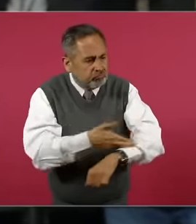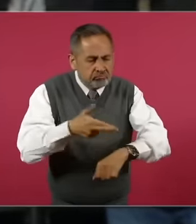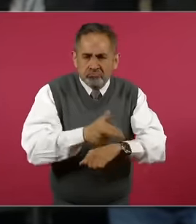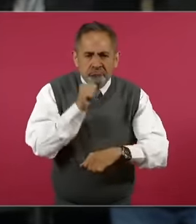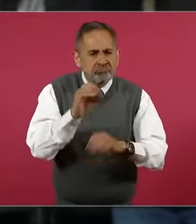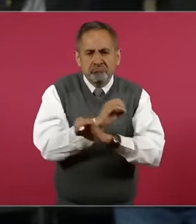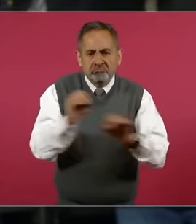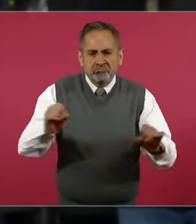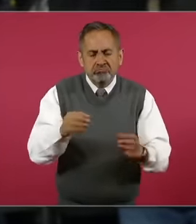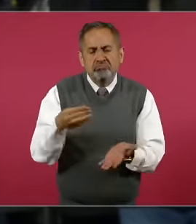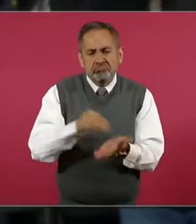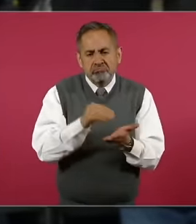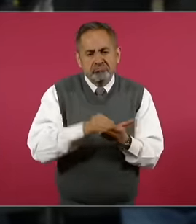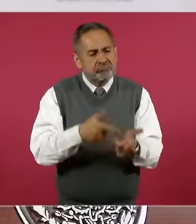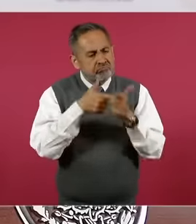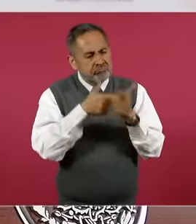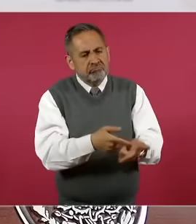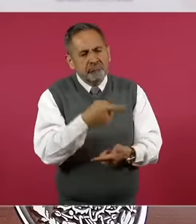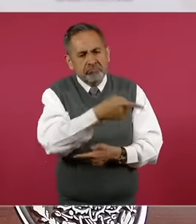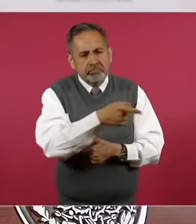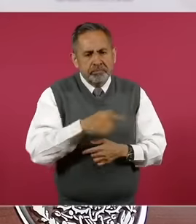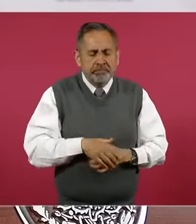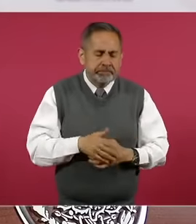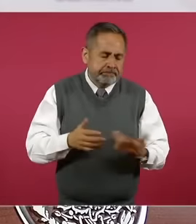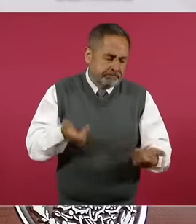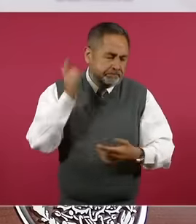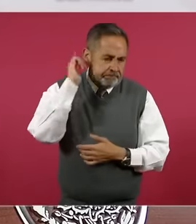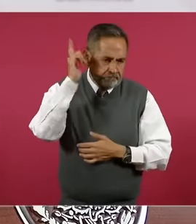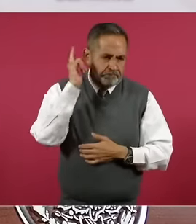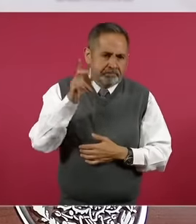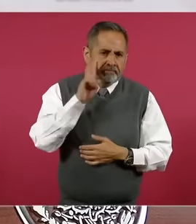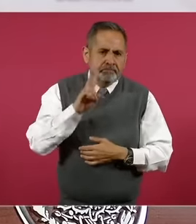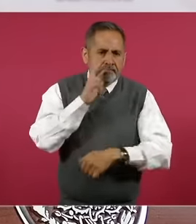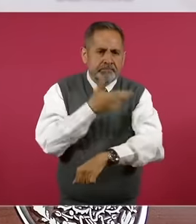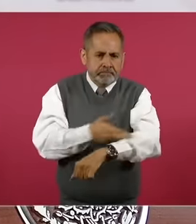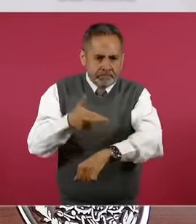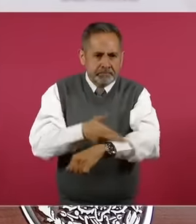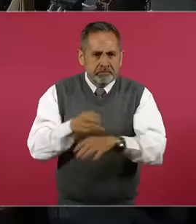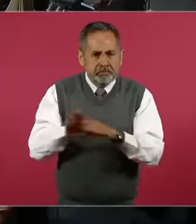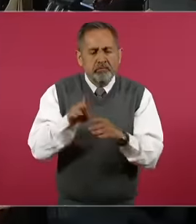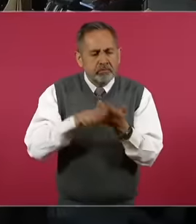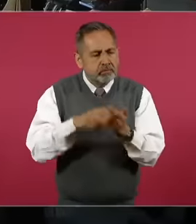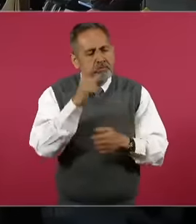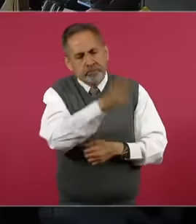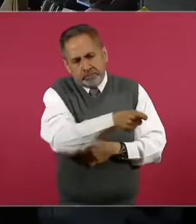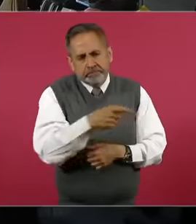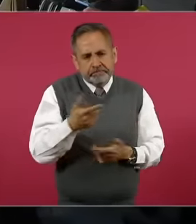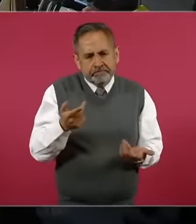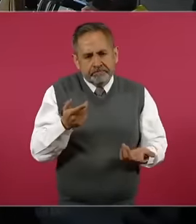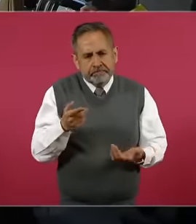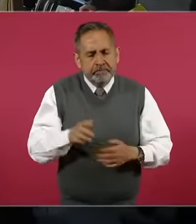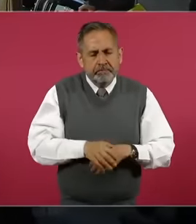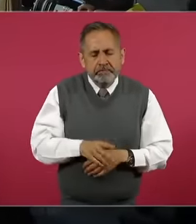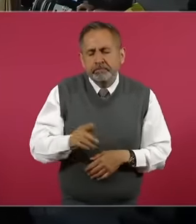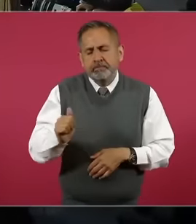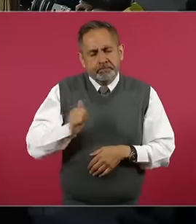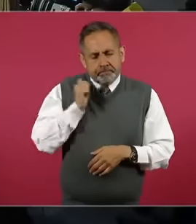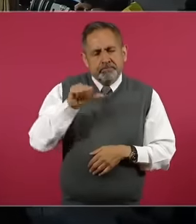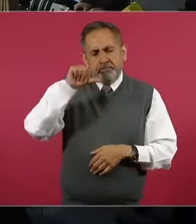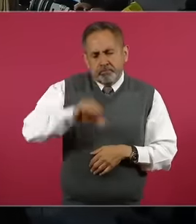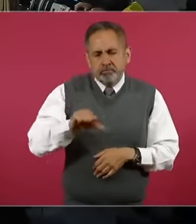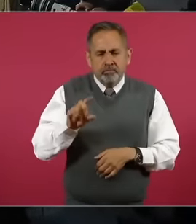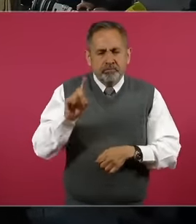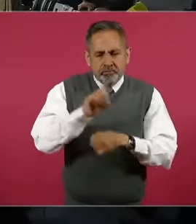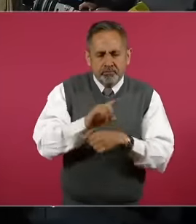y sigue en la situación que está. Ojalá se pueda hacer algo al respecto en el caso de ella. Y aprovecho ahí también